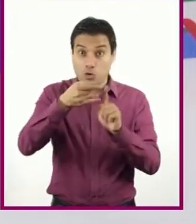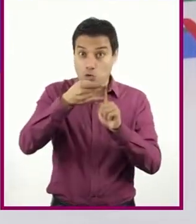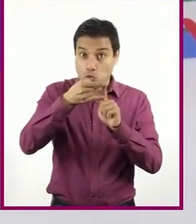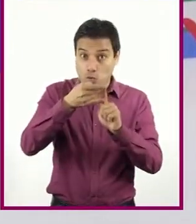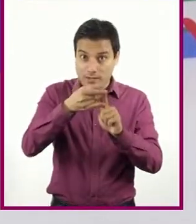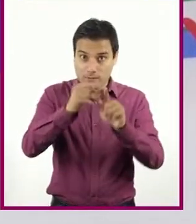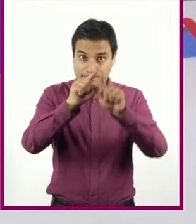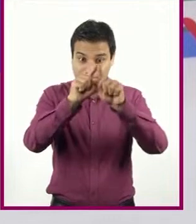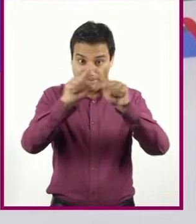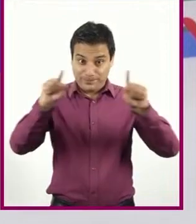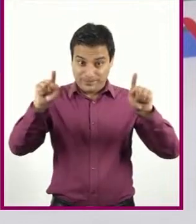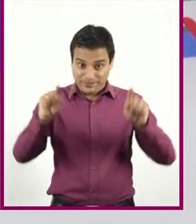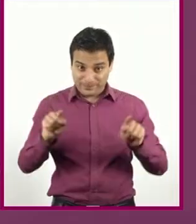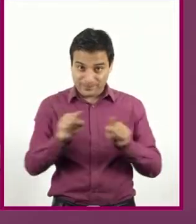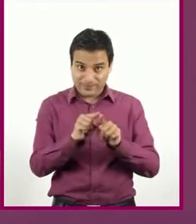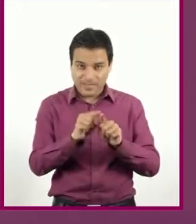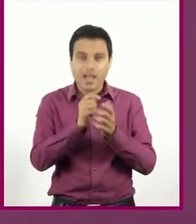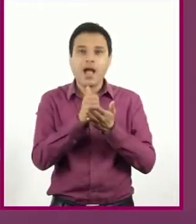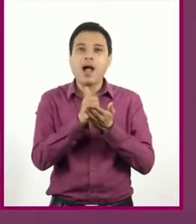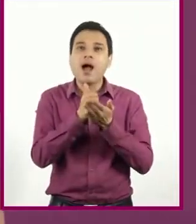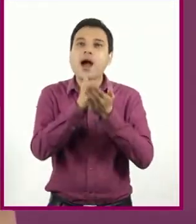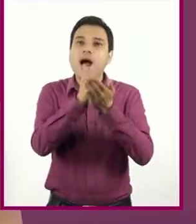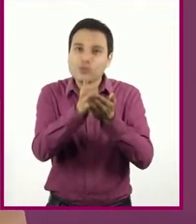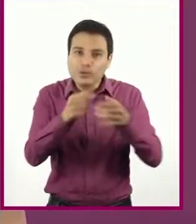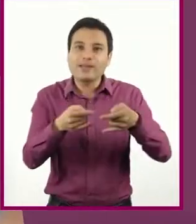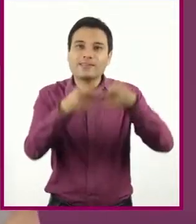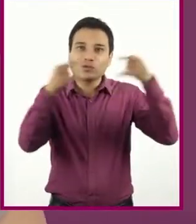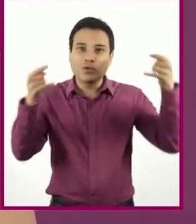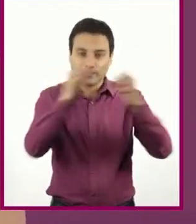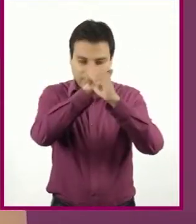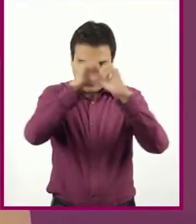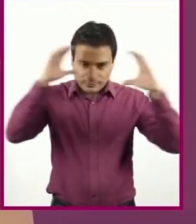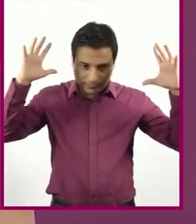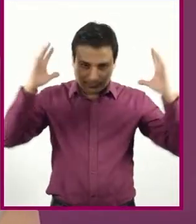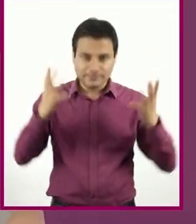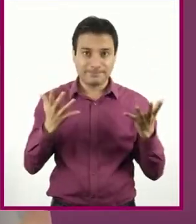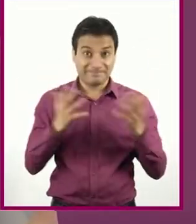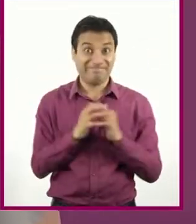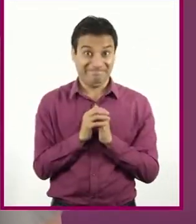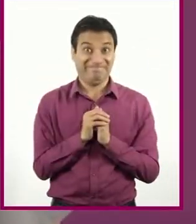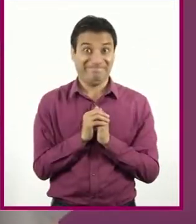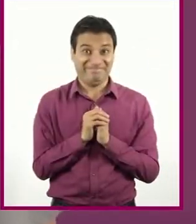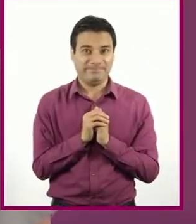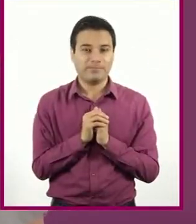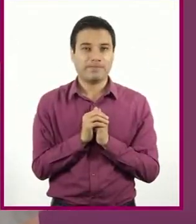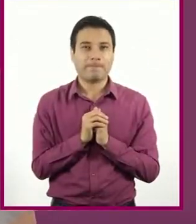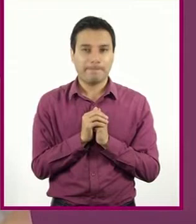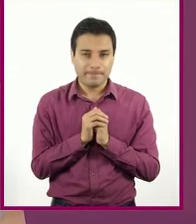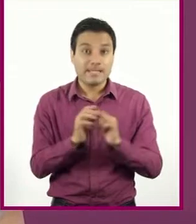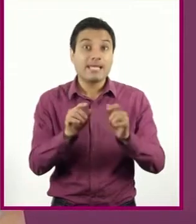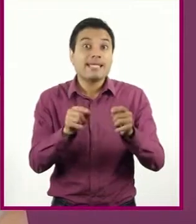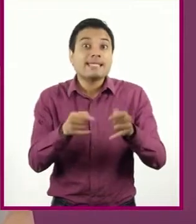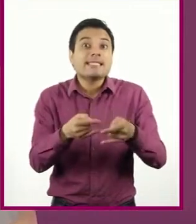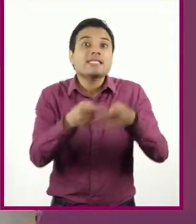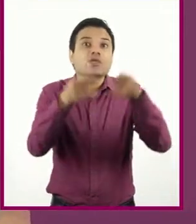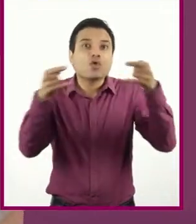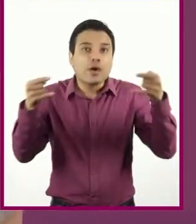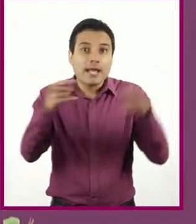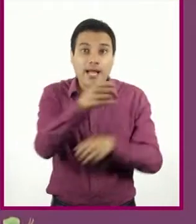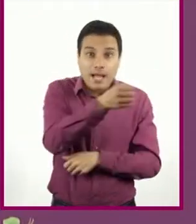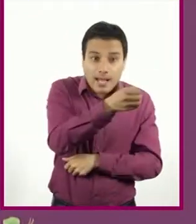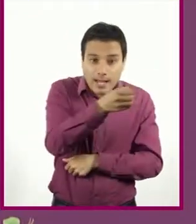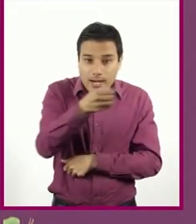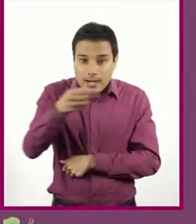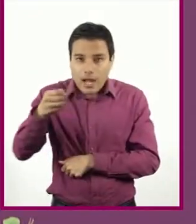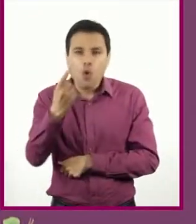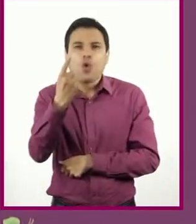observar y analizar una narración. Es así como veremos momentos suspendidos que rescatan acciones específicas, aunque